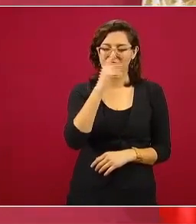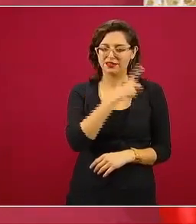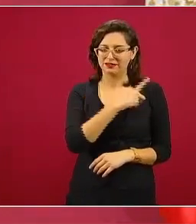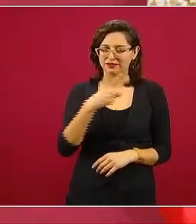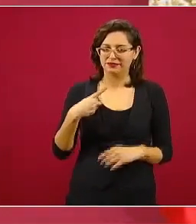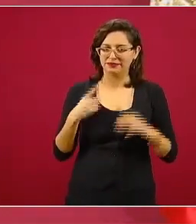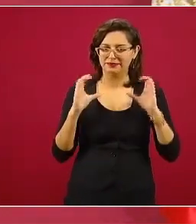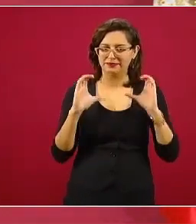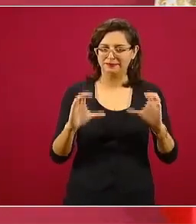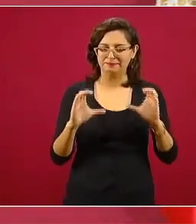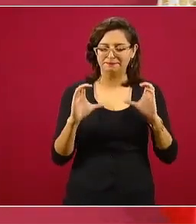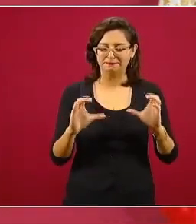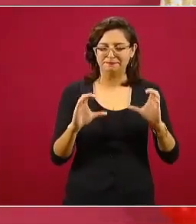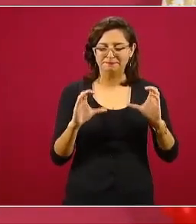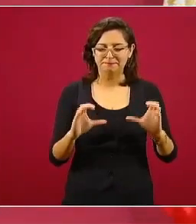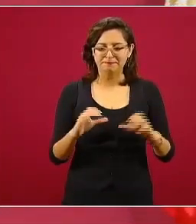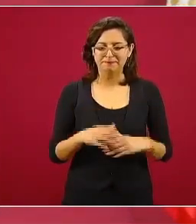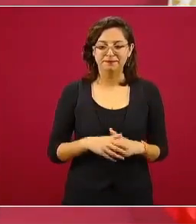Entonces,